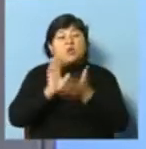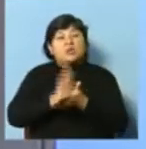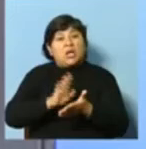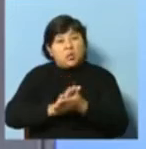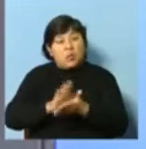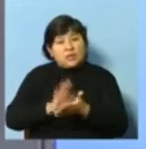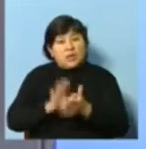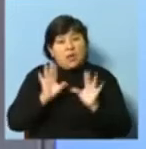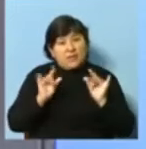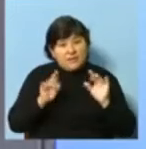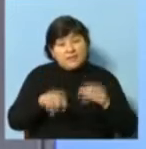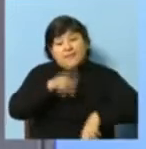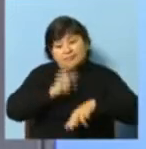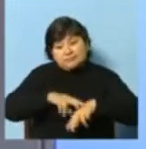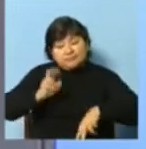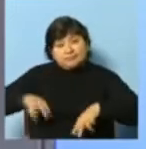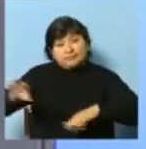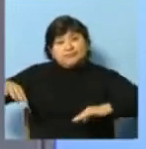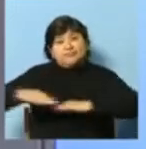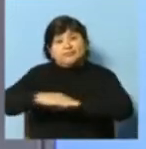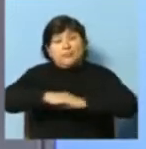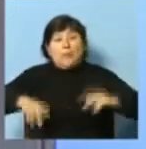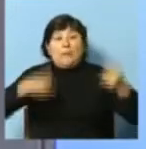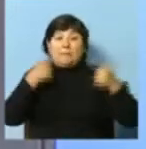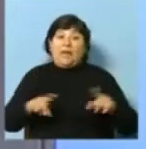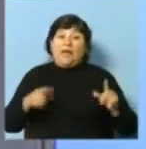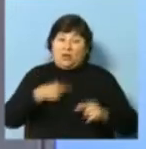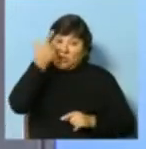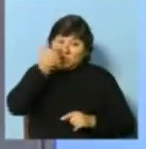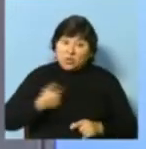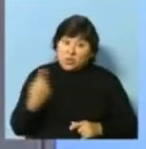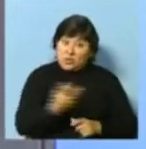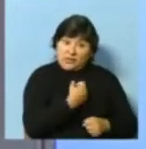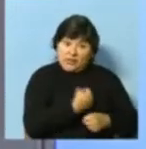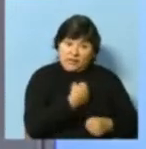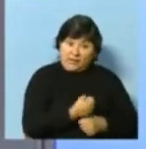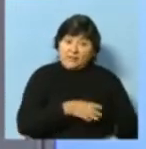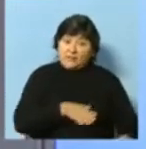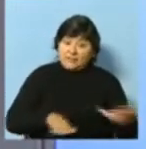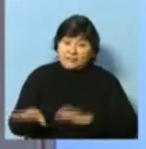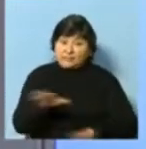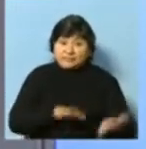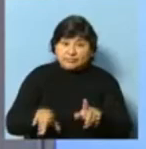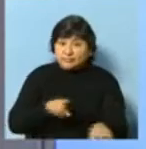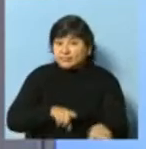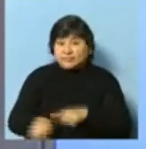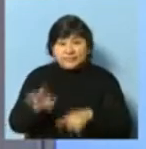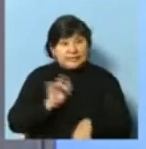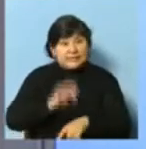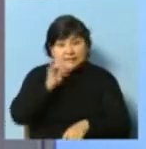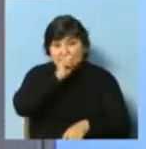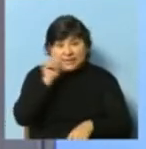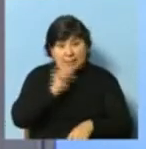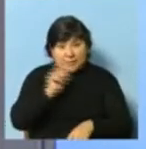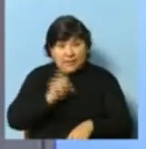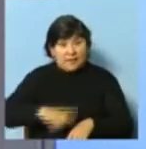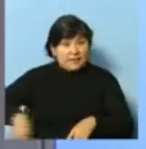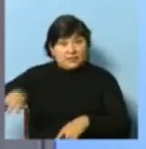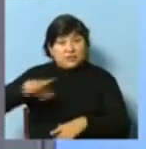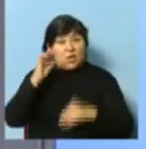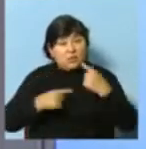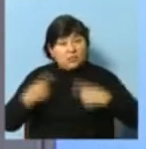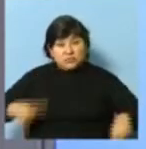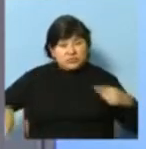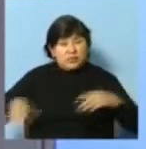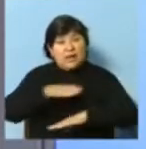vialidad pero venimos nosotros recuperando con mucha rapidez la gente ha visto en este último mes obras de